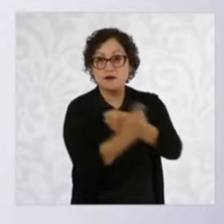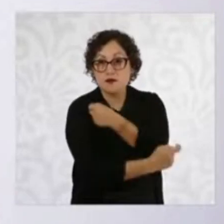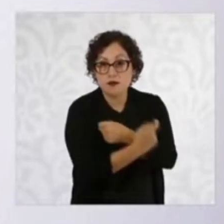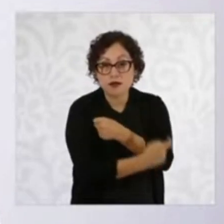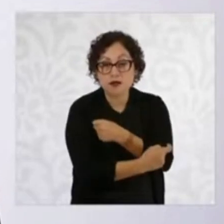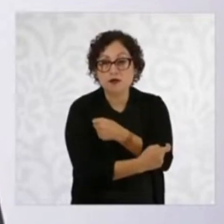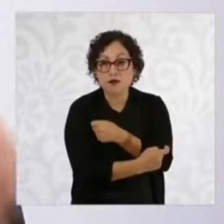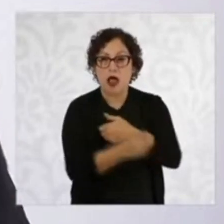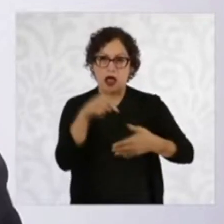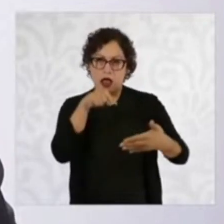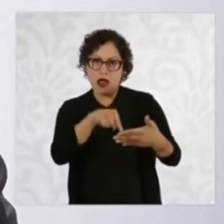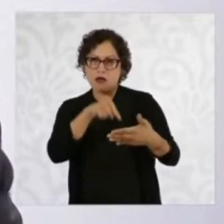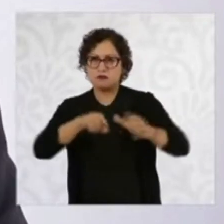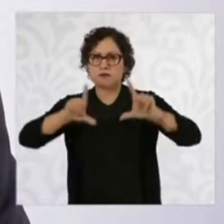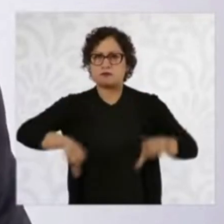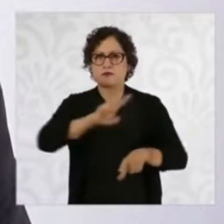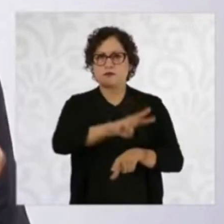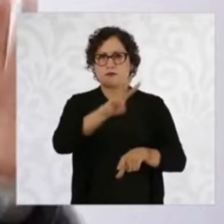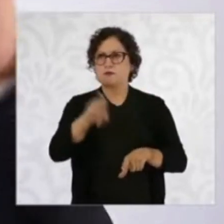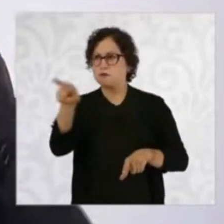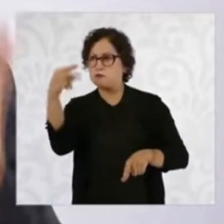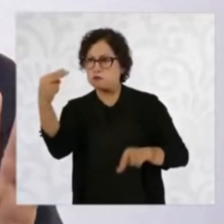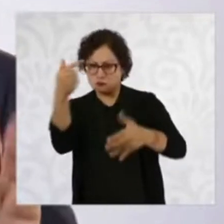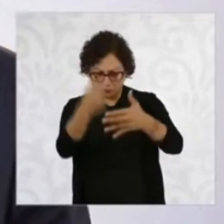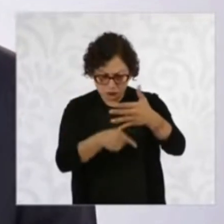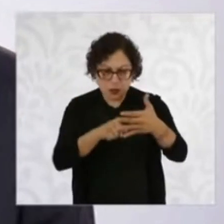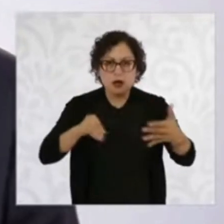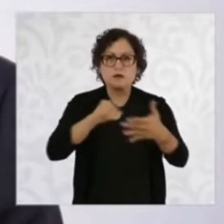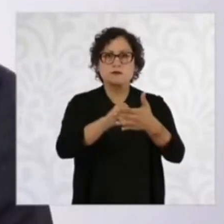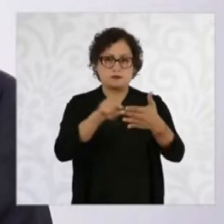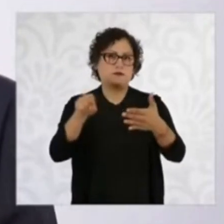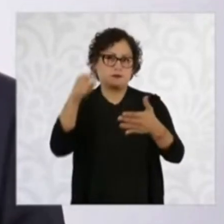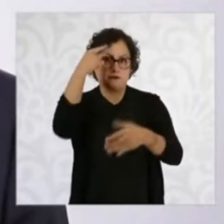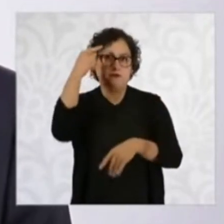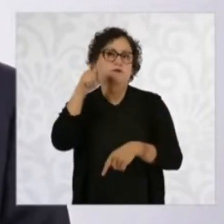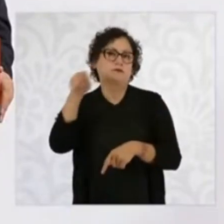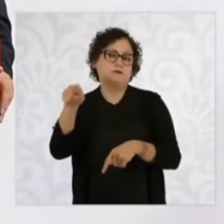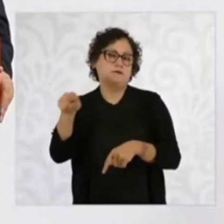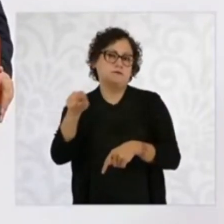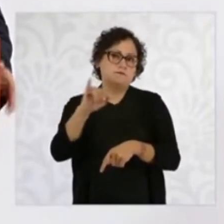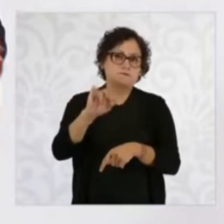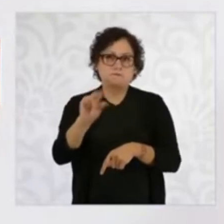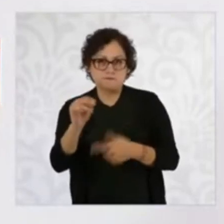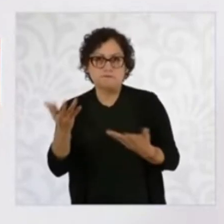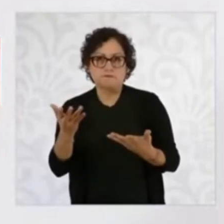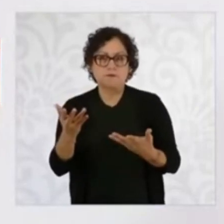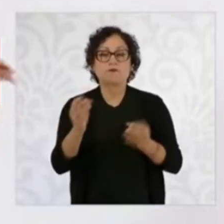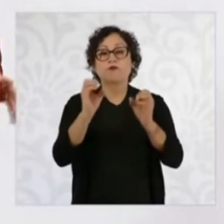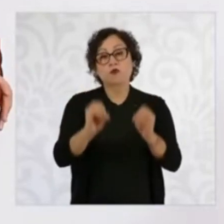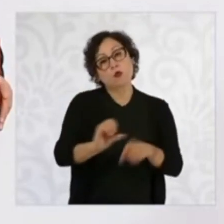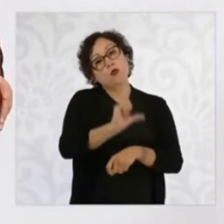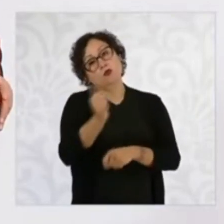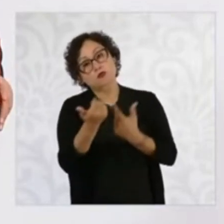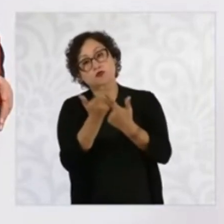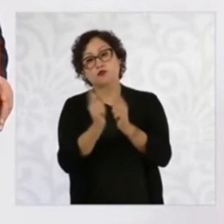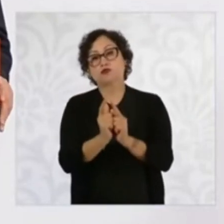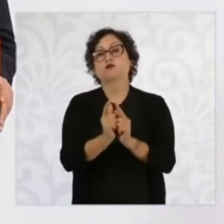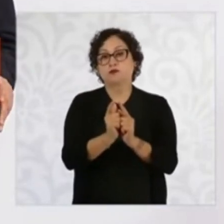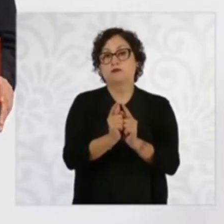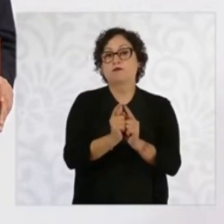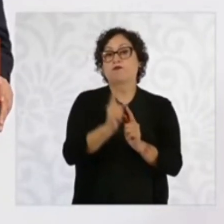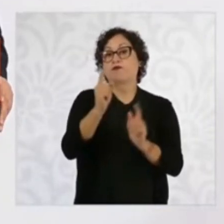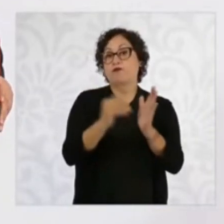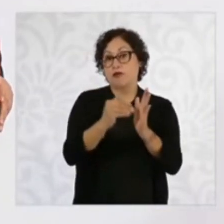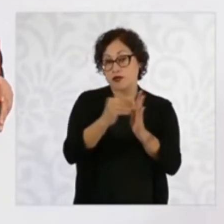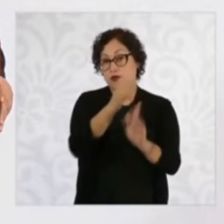Ahí va a aparecer en la página tu caso concreto si eres de los 500,000. Si eres del grupo del 1,5 millones, vas